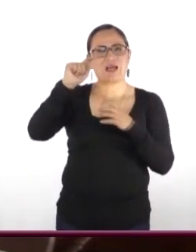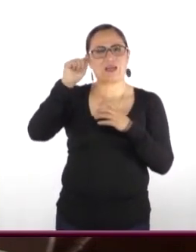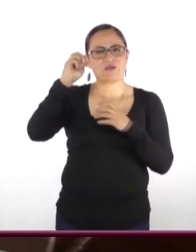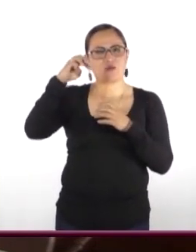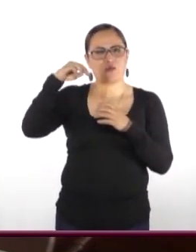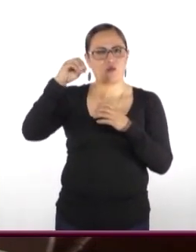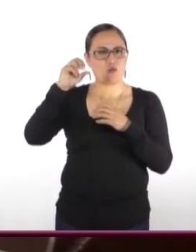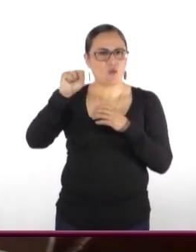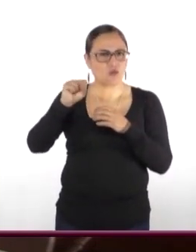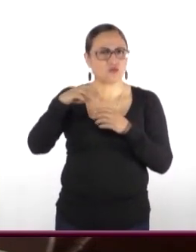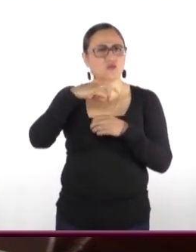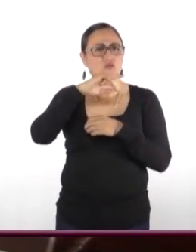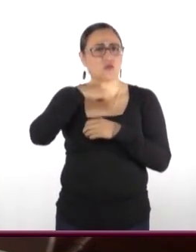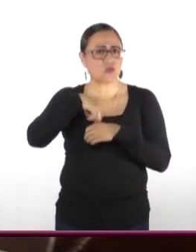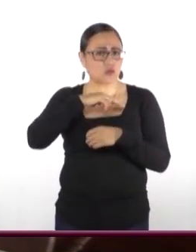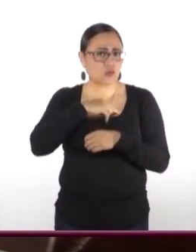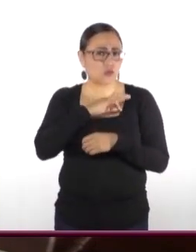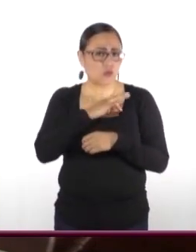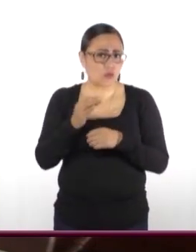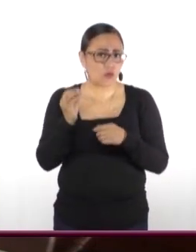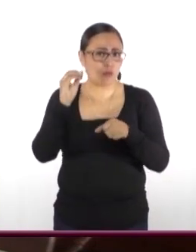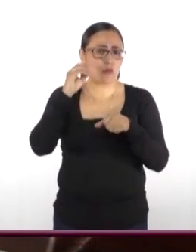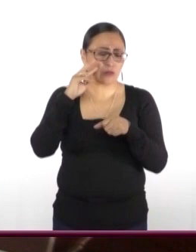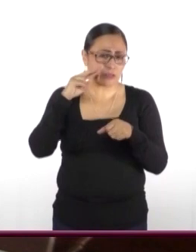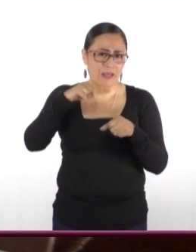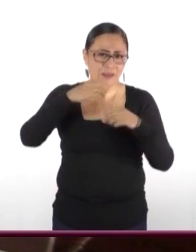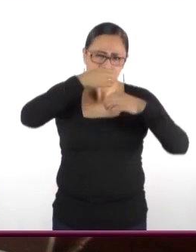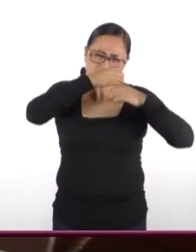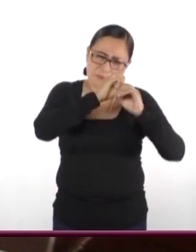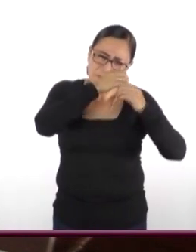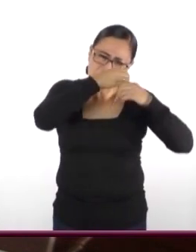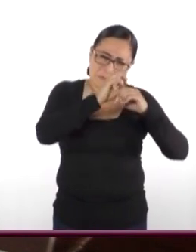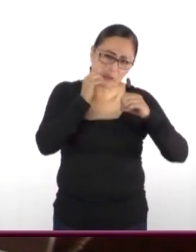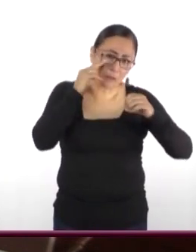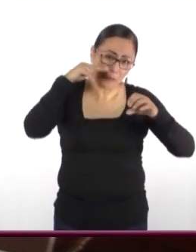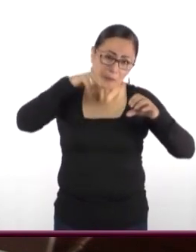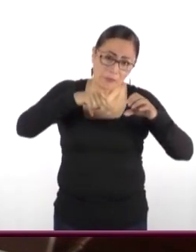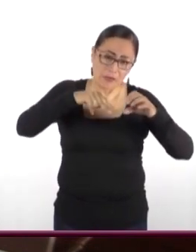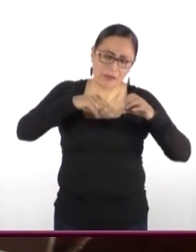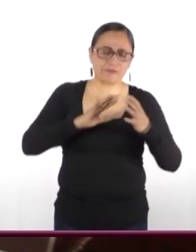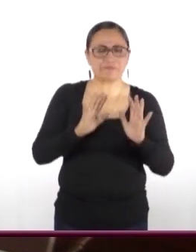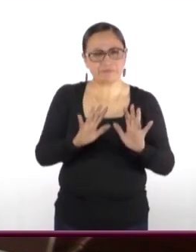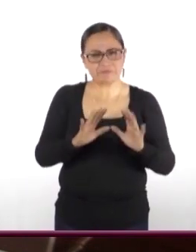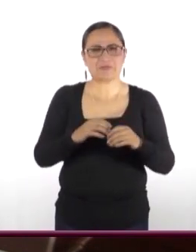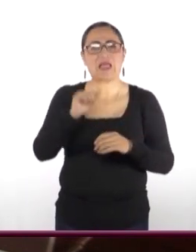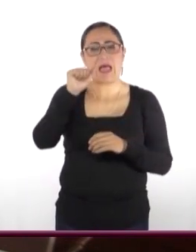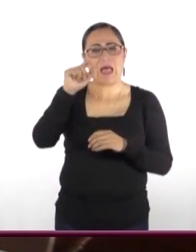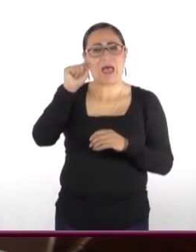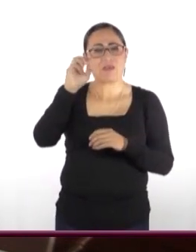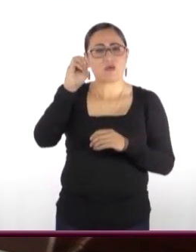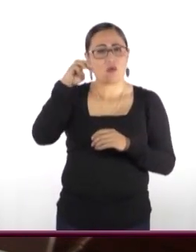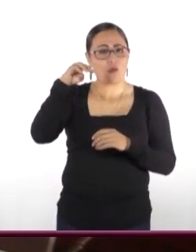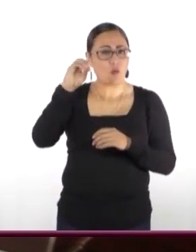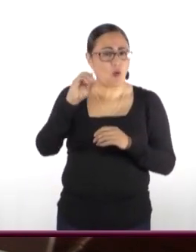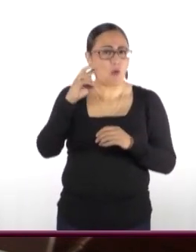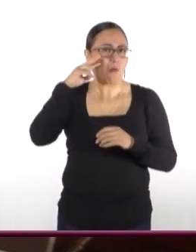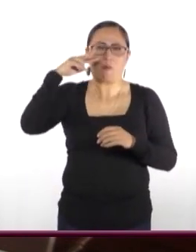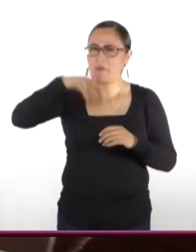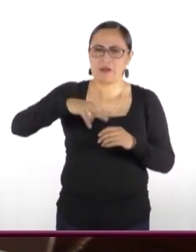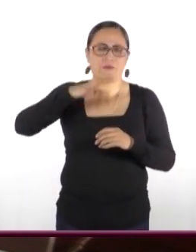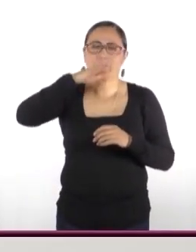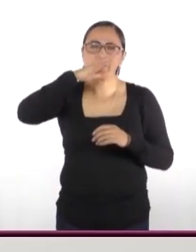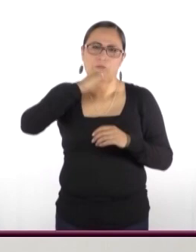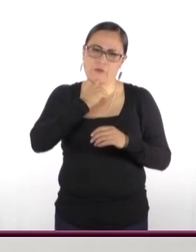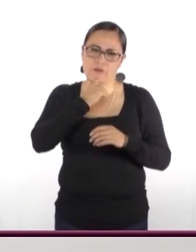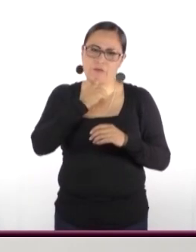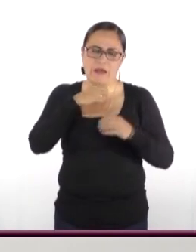¿Nosotros podemos ver átomos o arreglos de átomos con estos microscopios? Buena pregunta. Como tal, ver un átomo no se